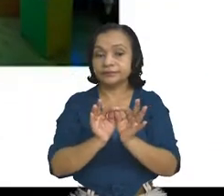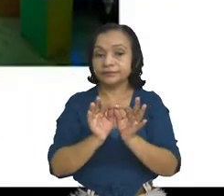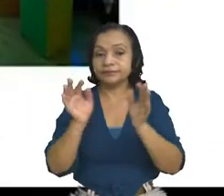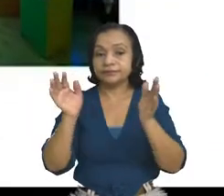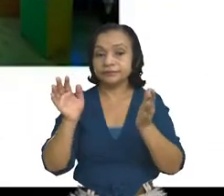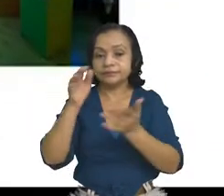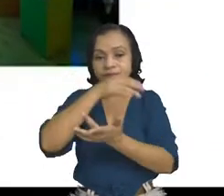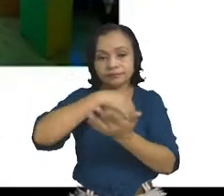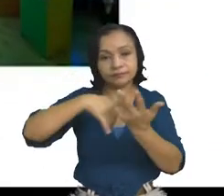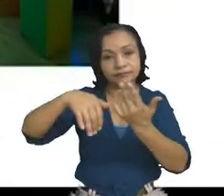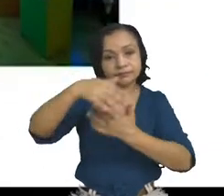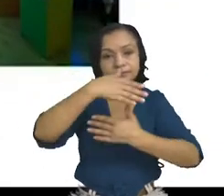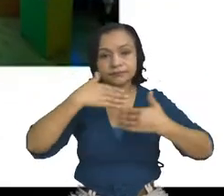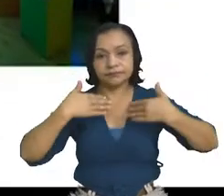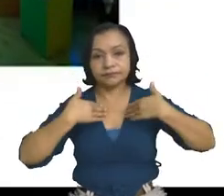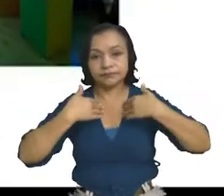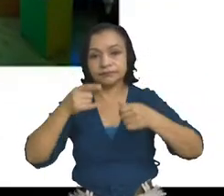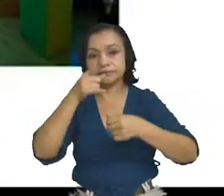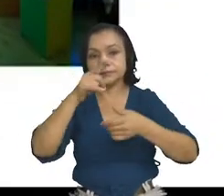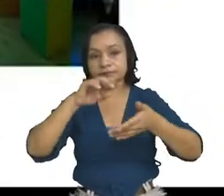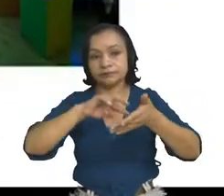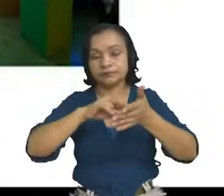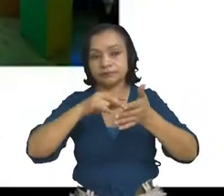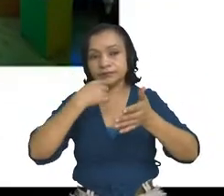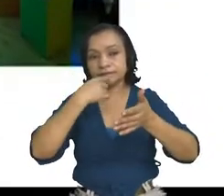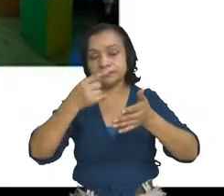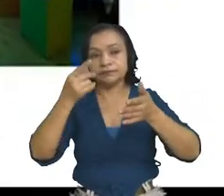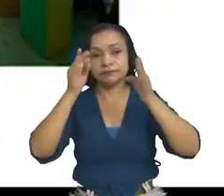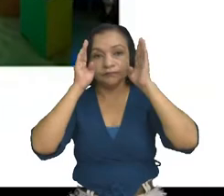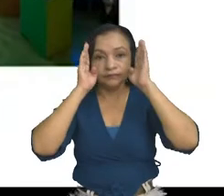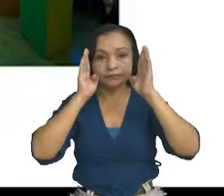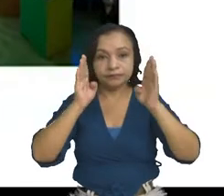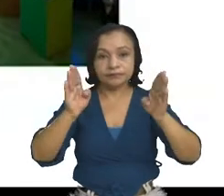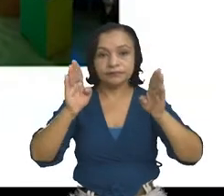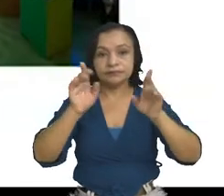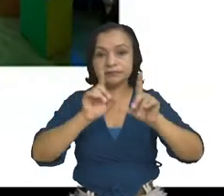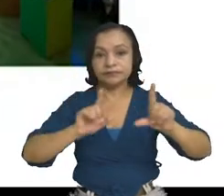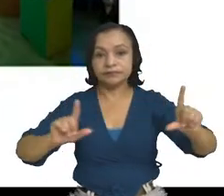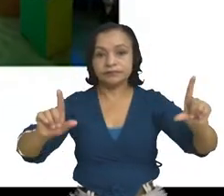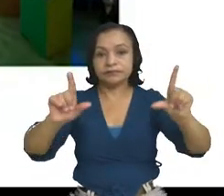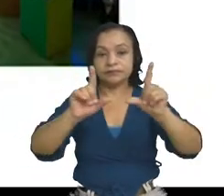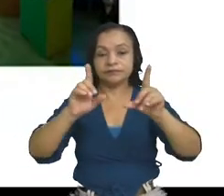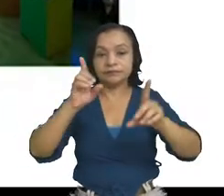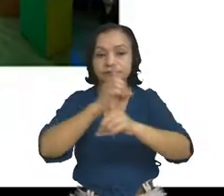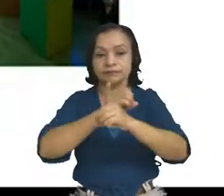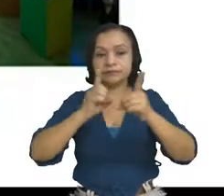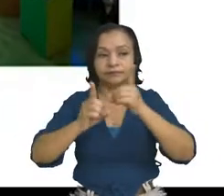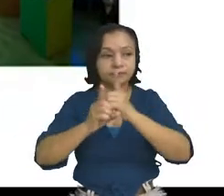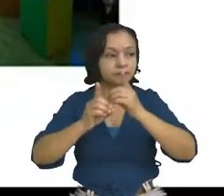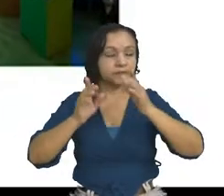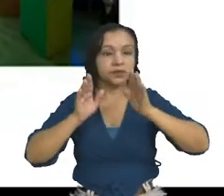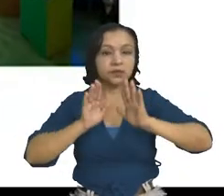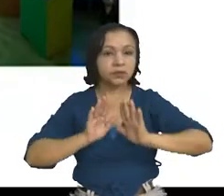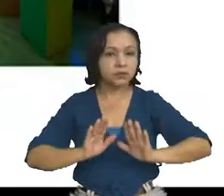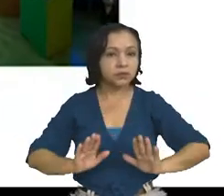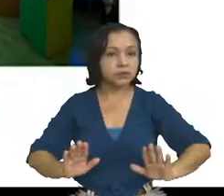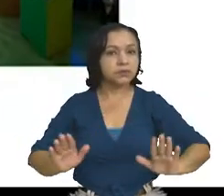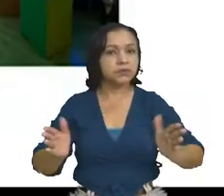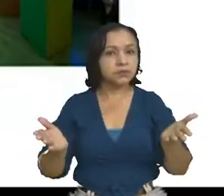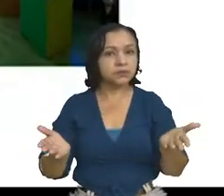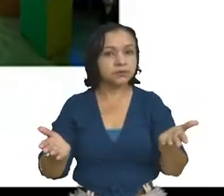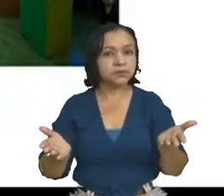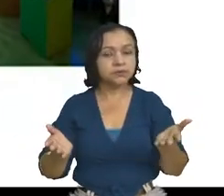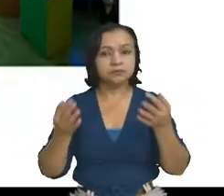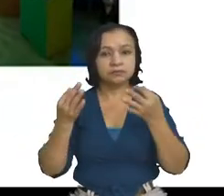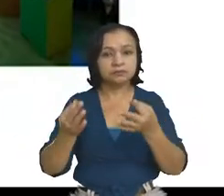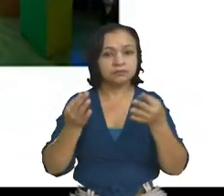de salud, no solamente, como vos decías, es la atención directa. Este es un espacio que debe tener un área de confort que sea de estímulo